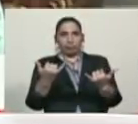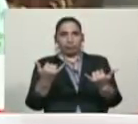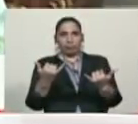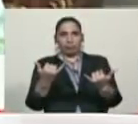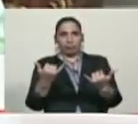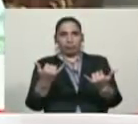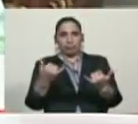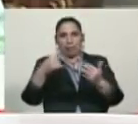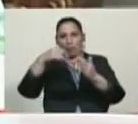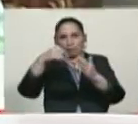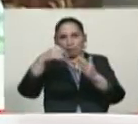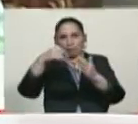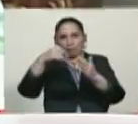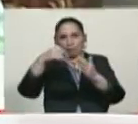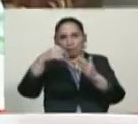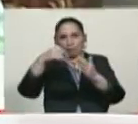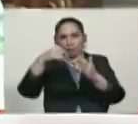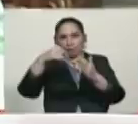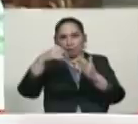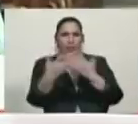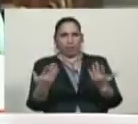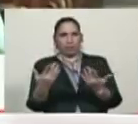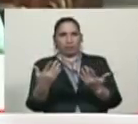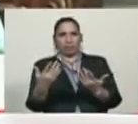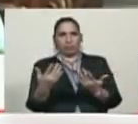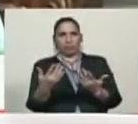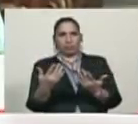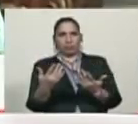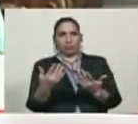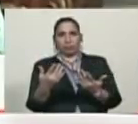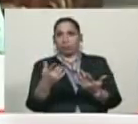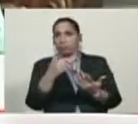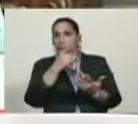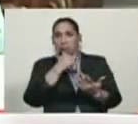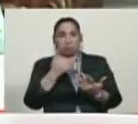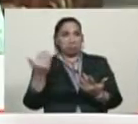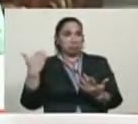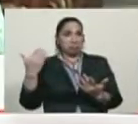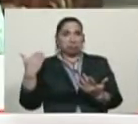a fondo a jorge rodríguez o existía